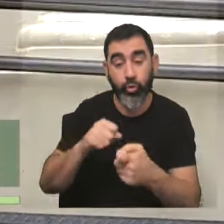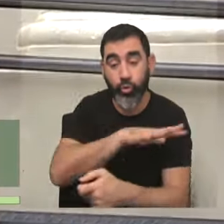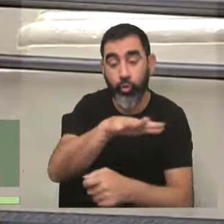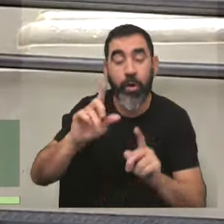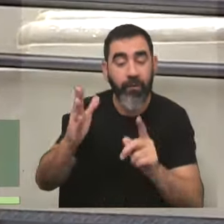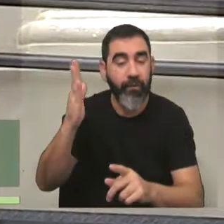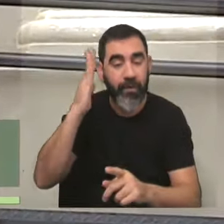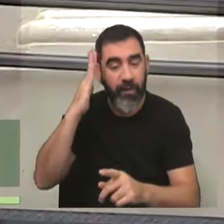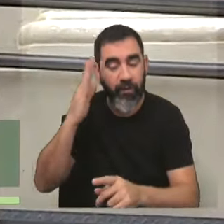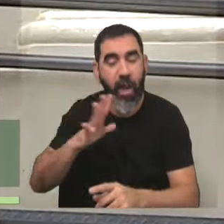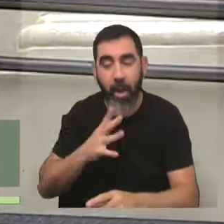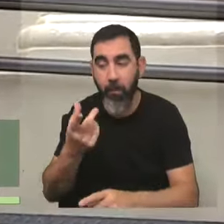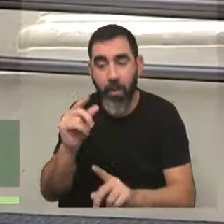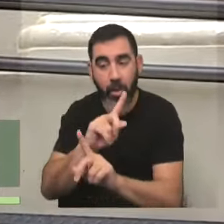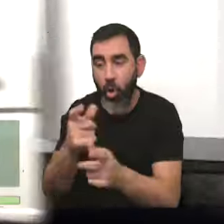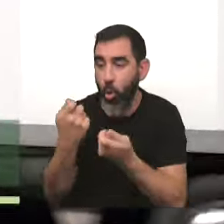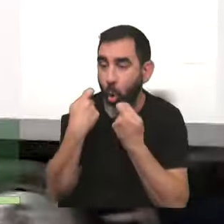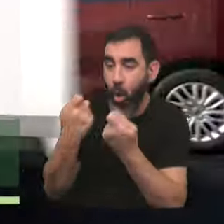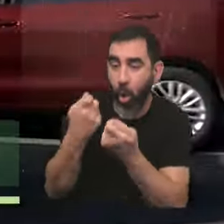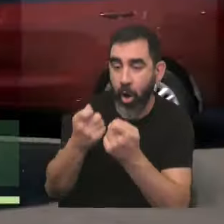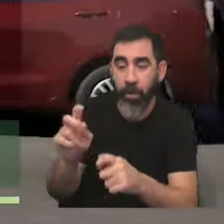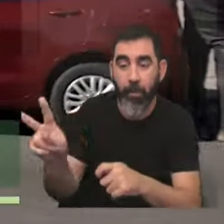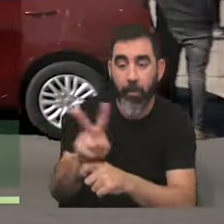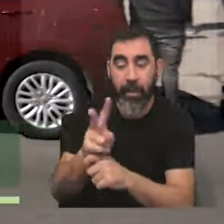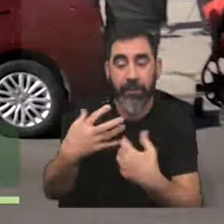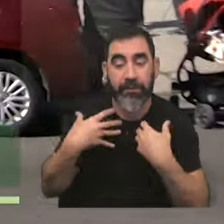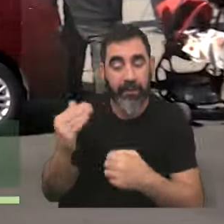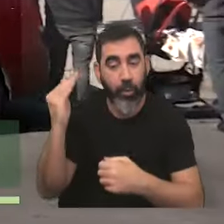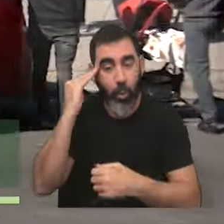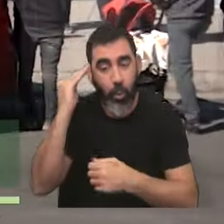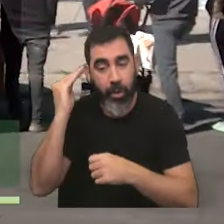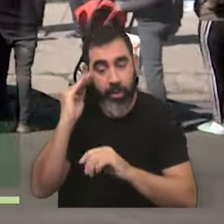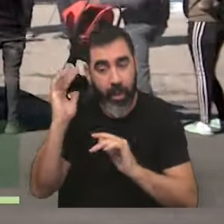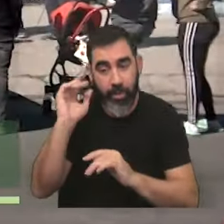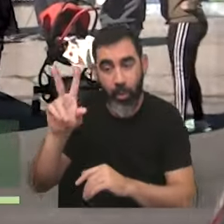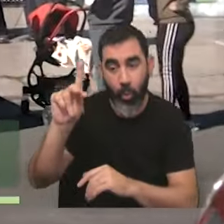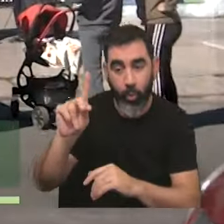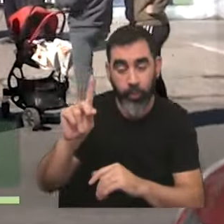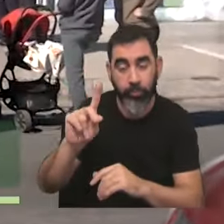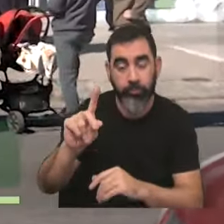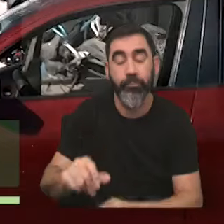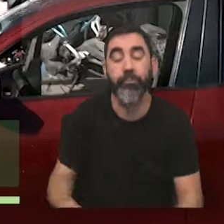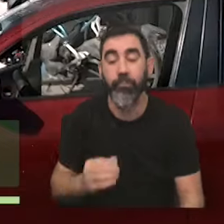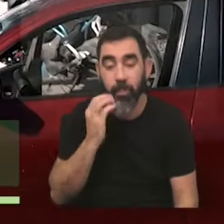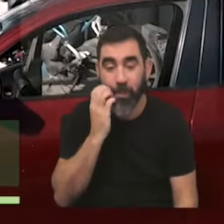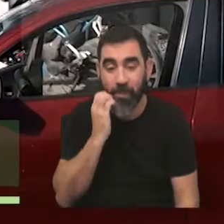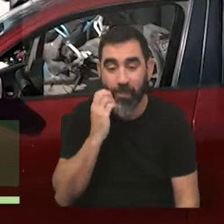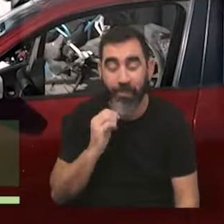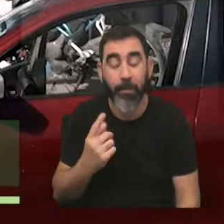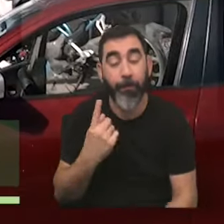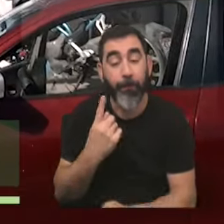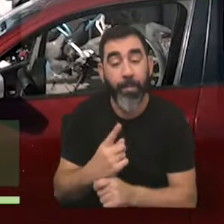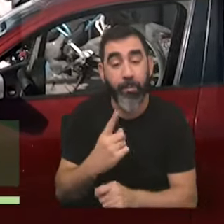que hay recursos pero que no se están destinando a la seguridad y salud mental de estos centros educativos como es el reclamo del gremio en primera